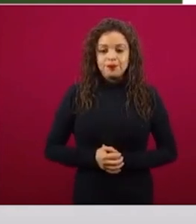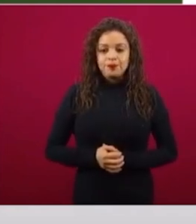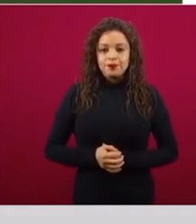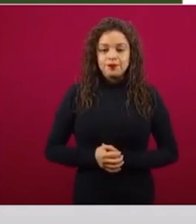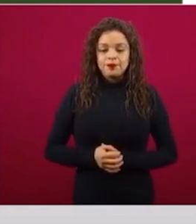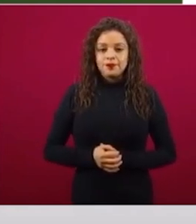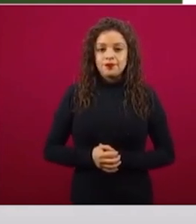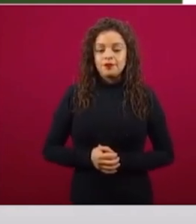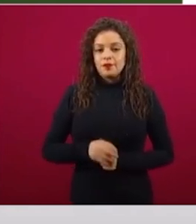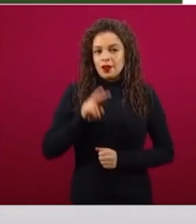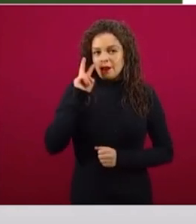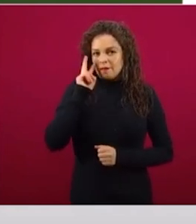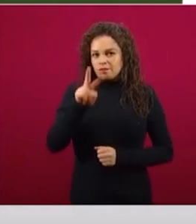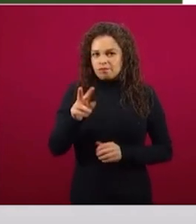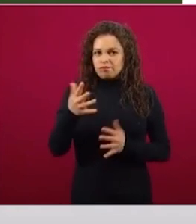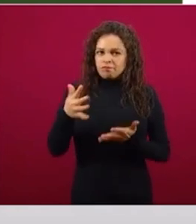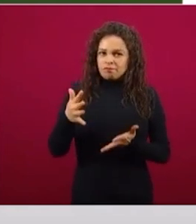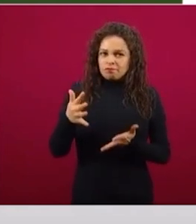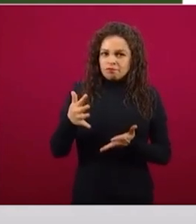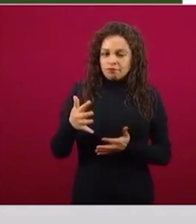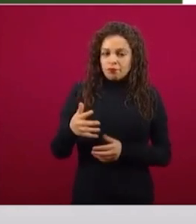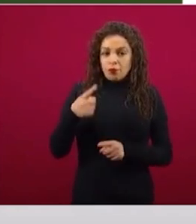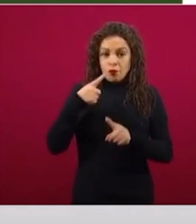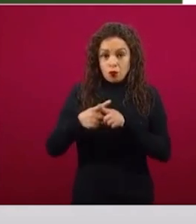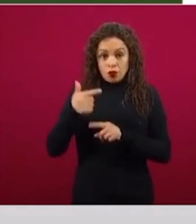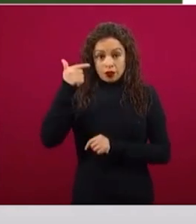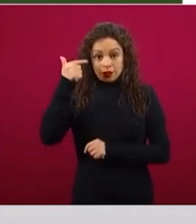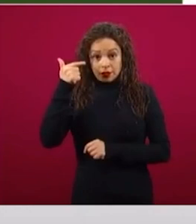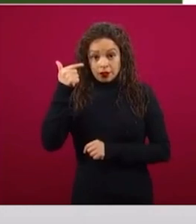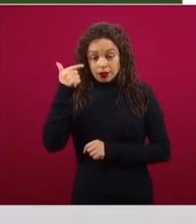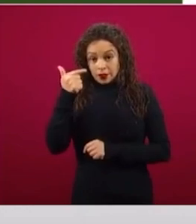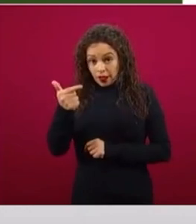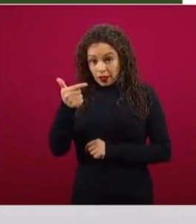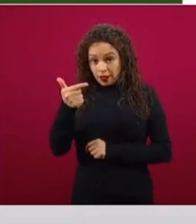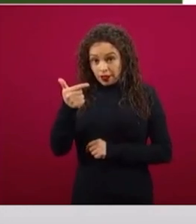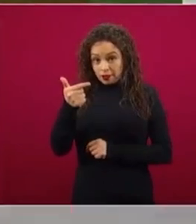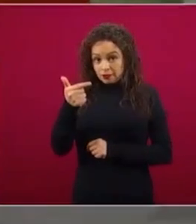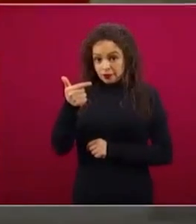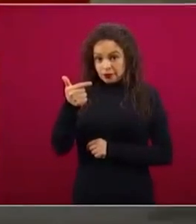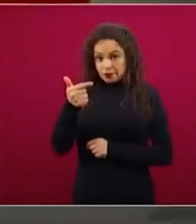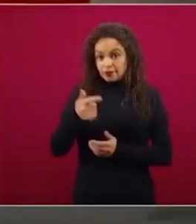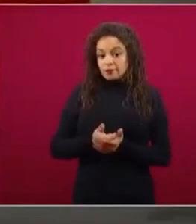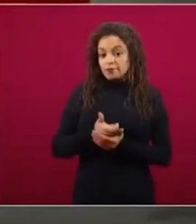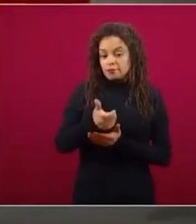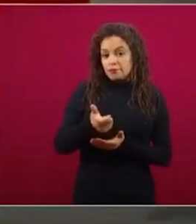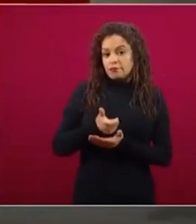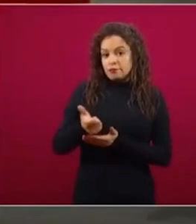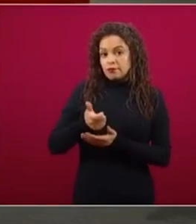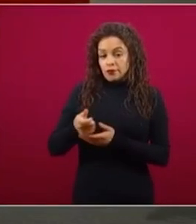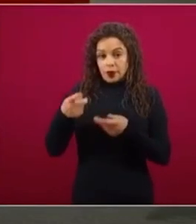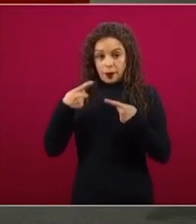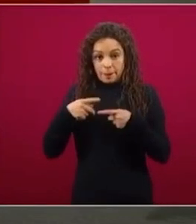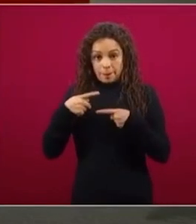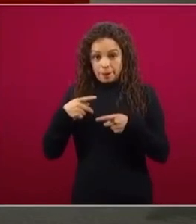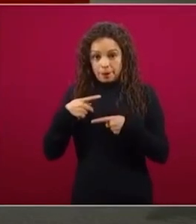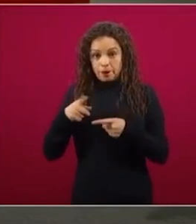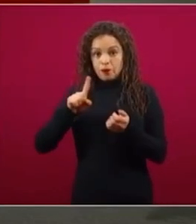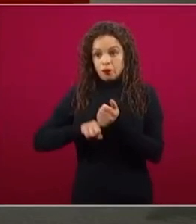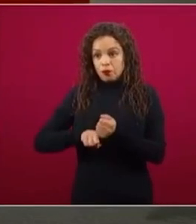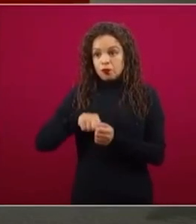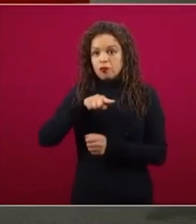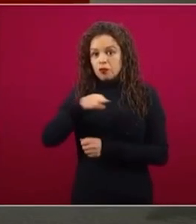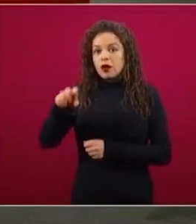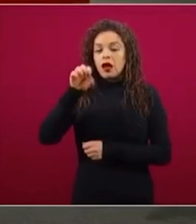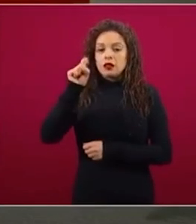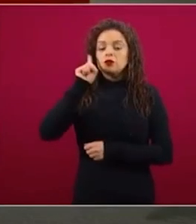menos 7 de cada 10 créditos están colocados a mujeres. Y si vemos lo que han presentado todos los